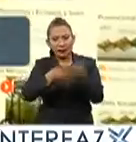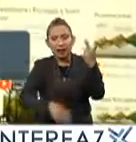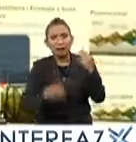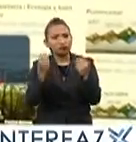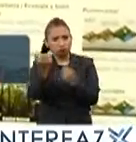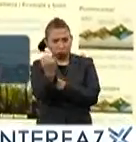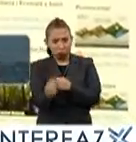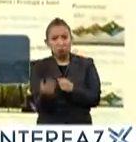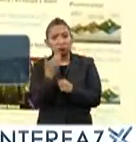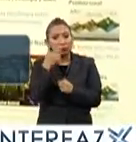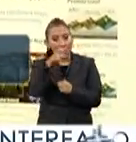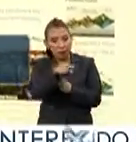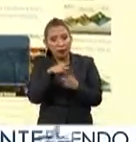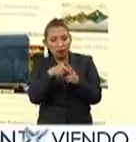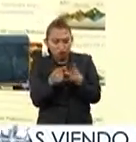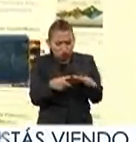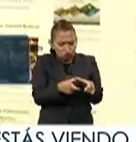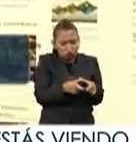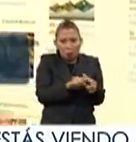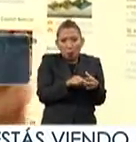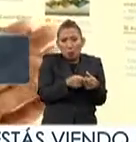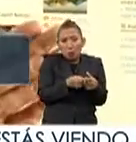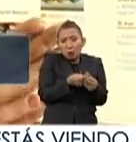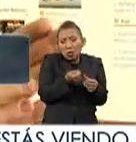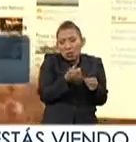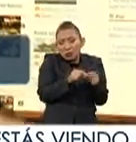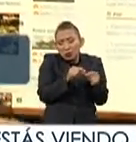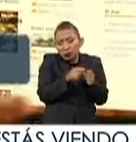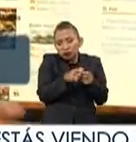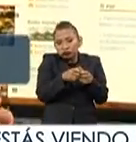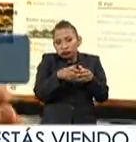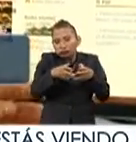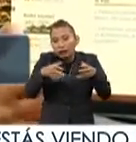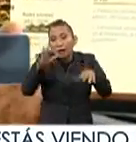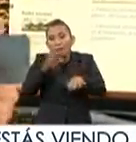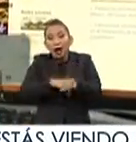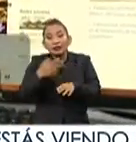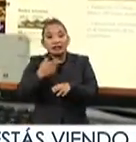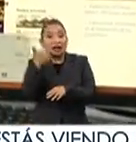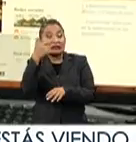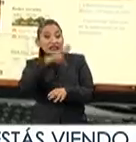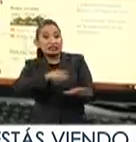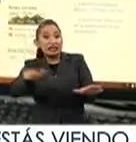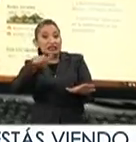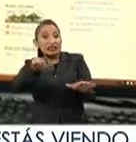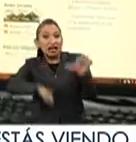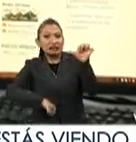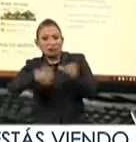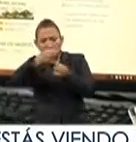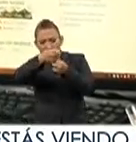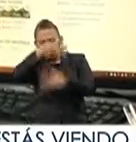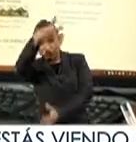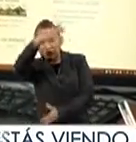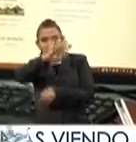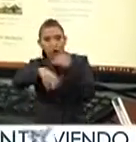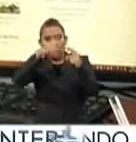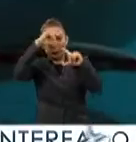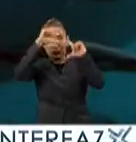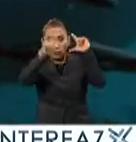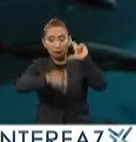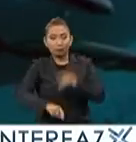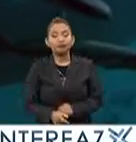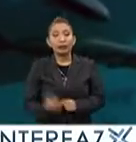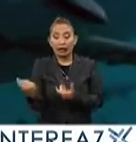tenido mucho éxito porque empezamos muy pequeñitos y actualmente tenemos a veces hasta 600 actividades en todo el país,